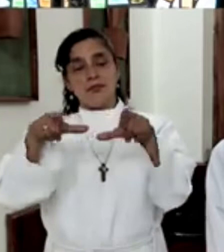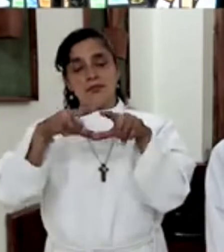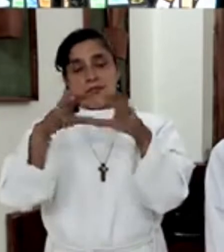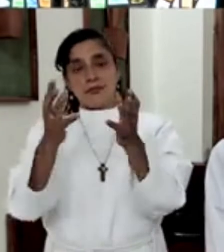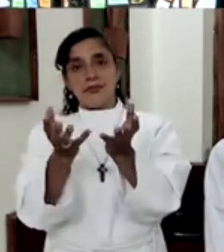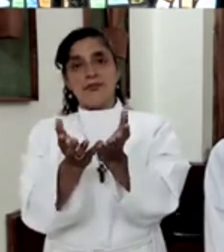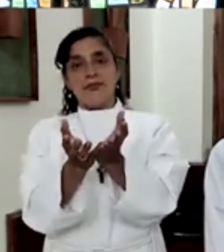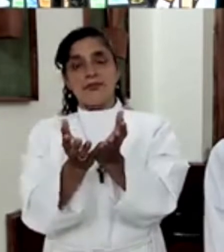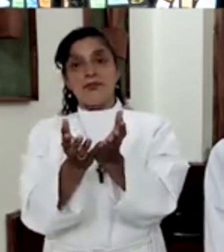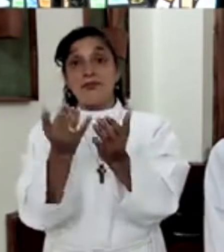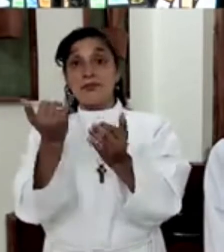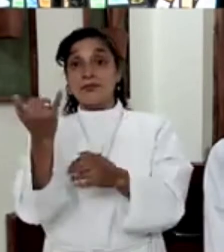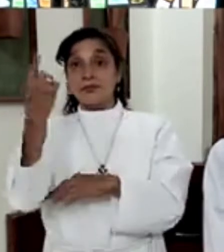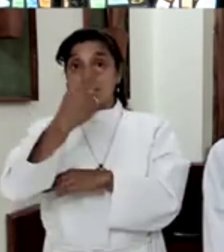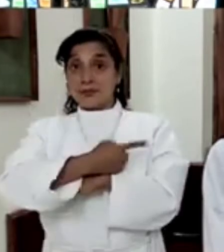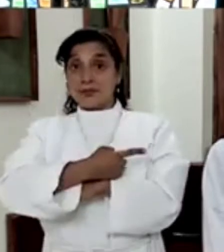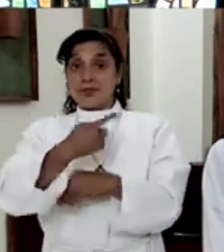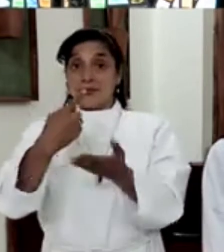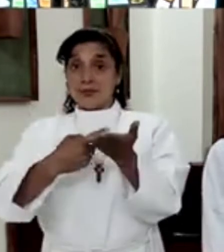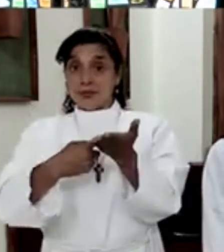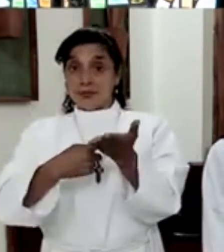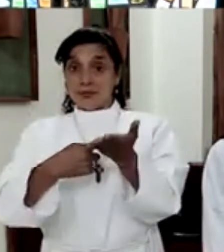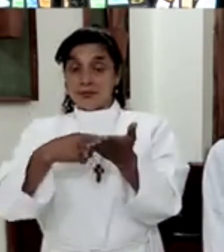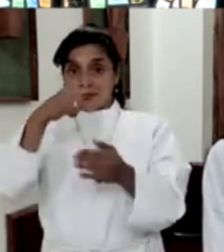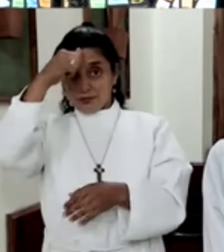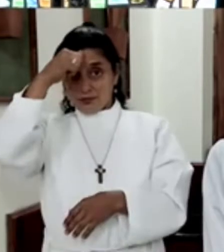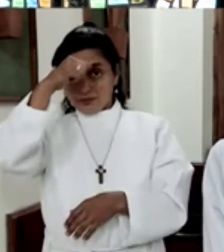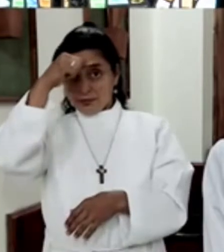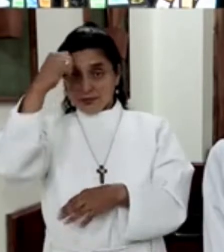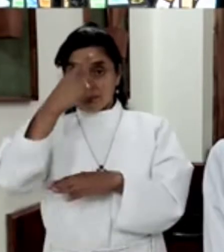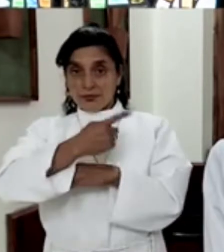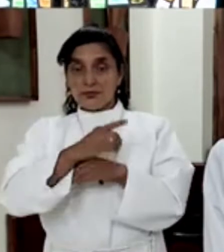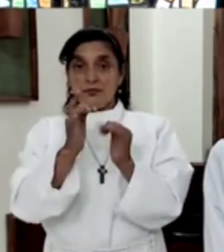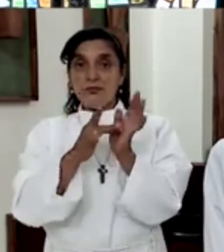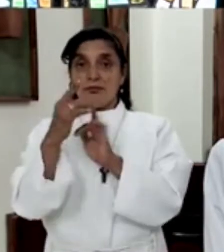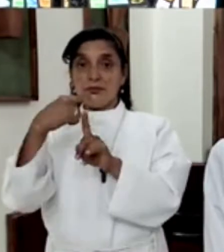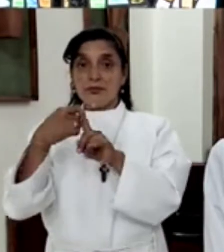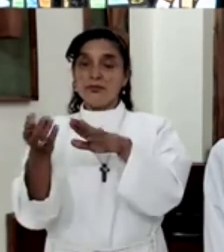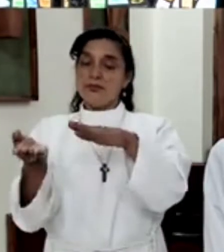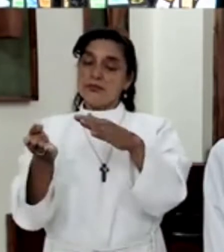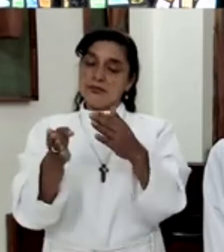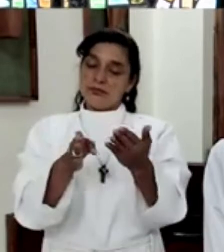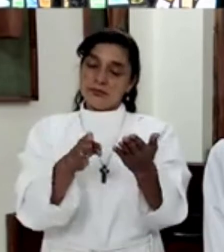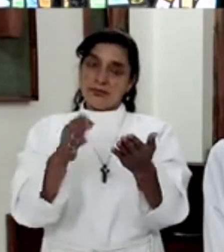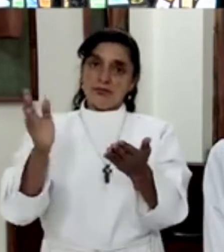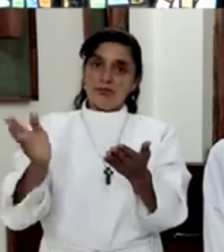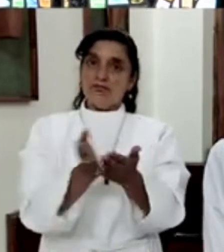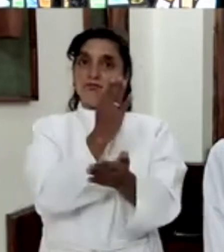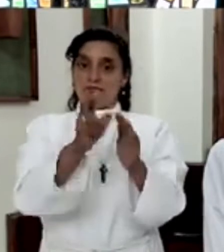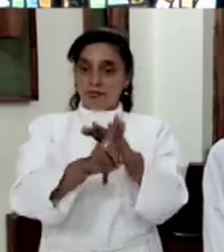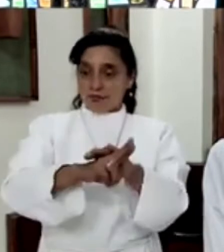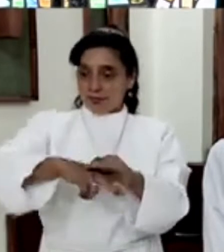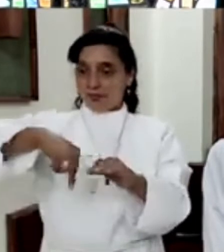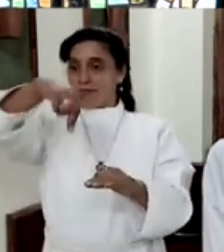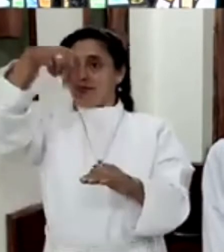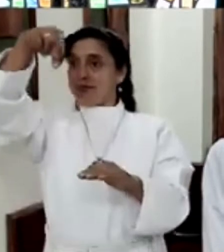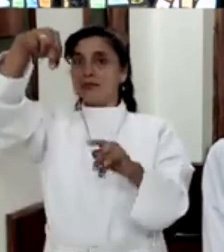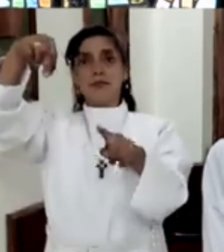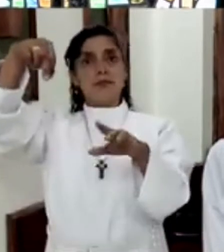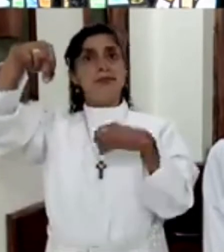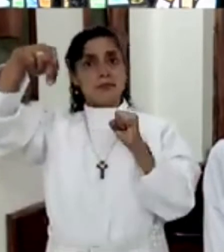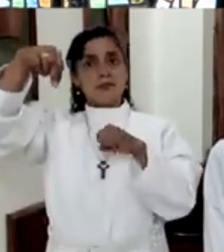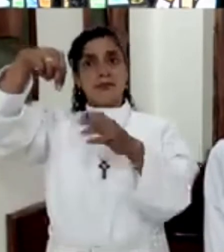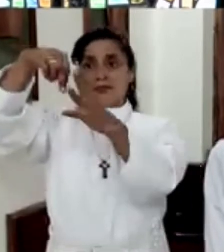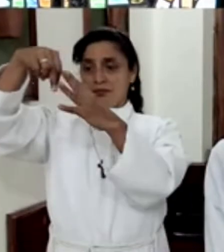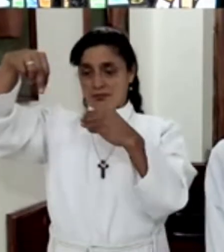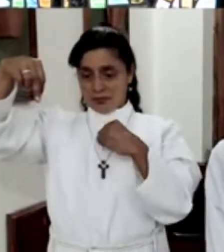tierra y reunida aquí en el domingo, día en que Cristo ha vencido a la muerte y nos ha hecho partícipes de su vida